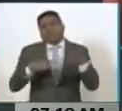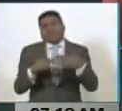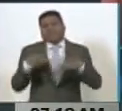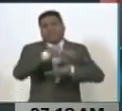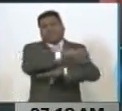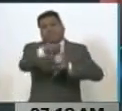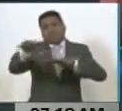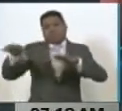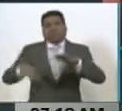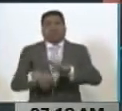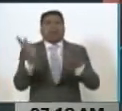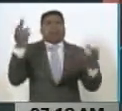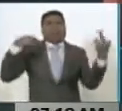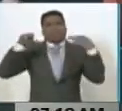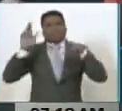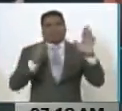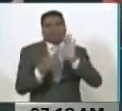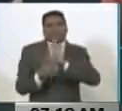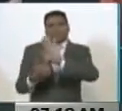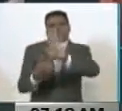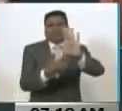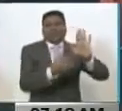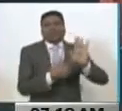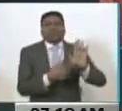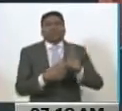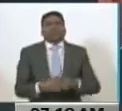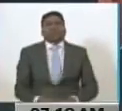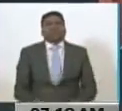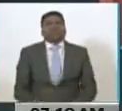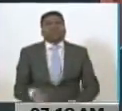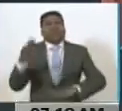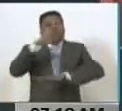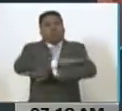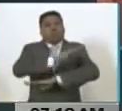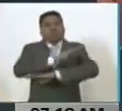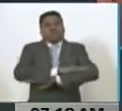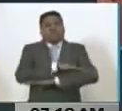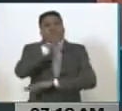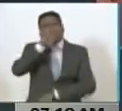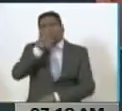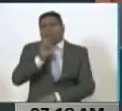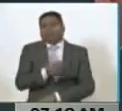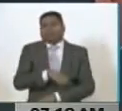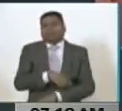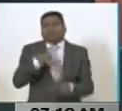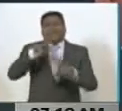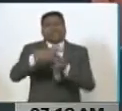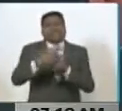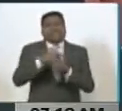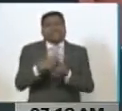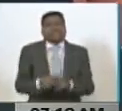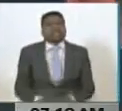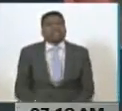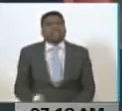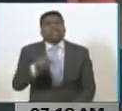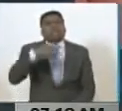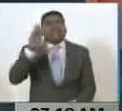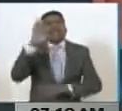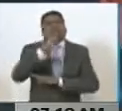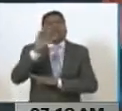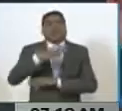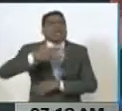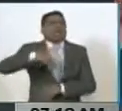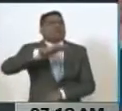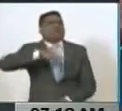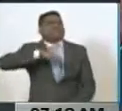culturales, recreativas, desde exhibiciones de obediencia canina, talleres. ¿En la de Caracas dónde será? La de Caracas va a ser en el